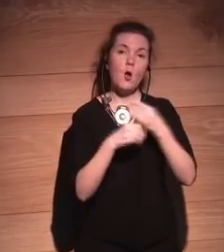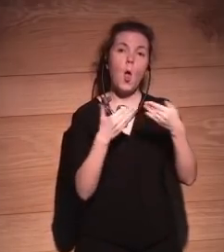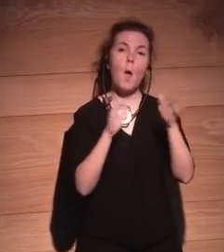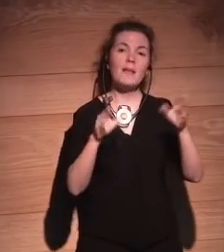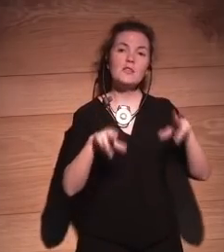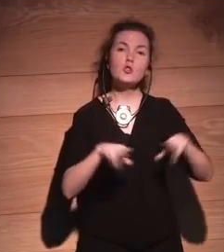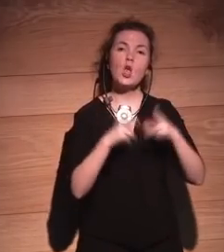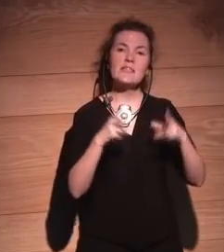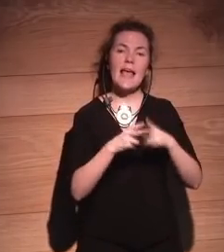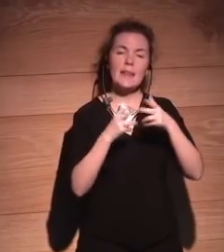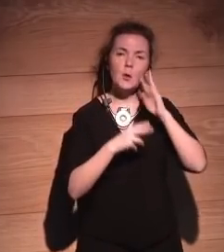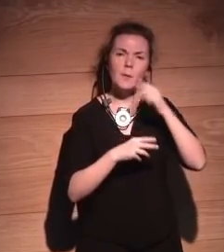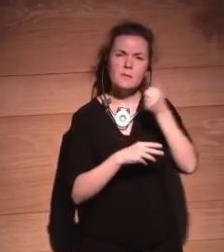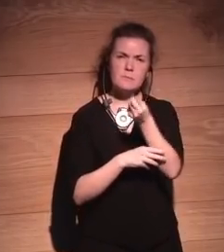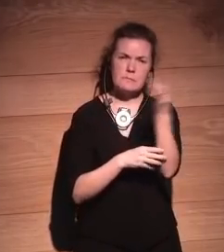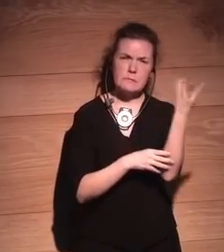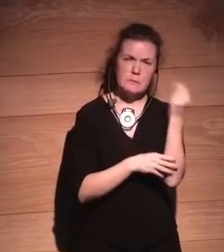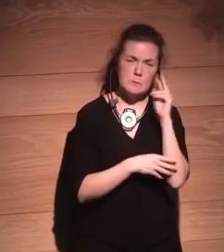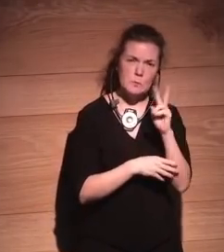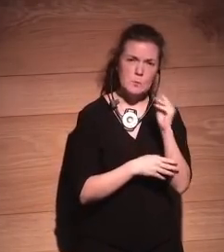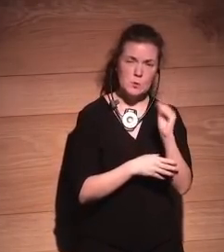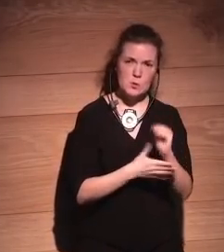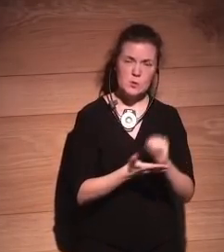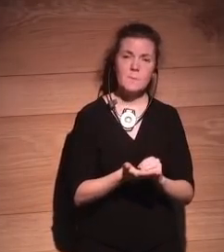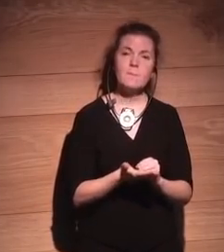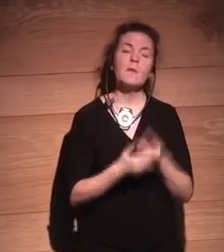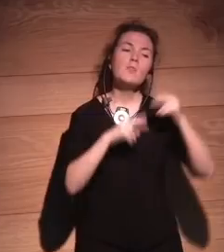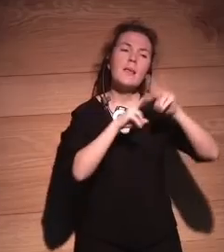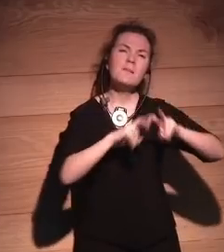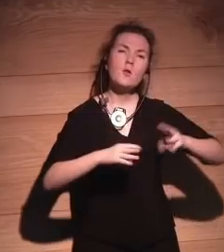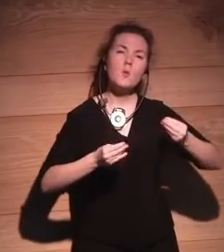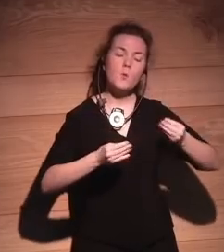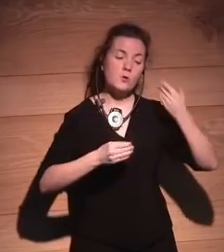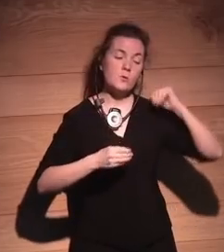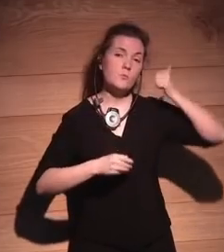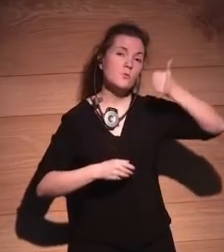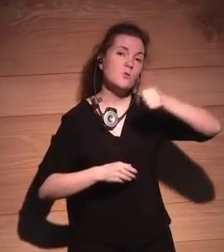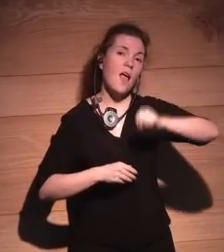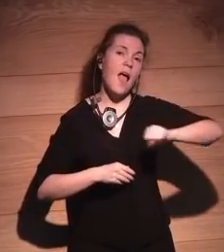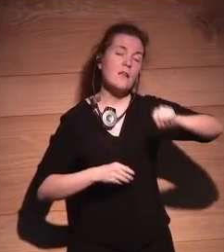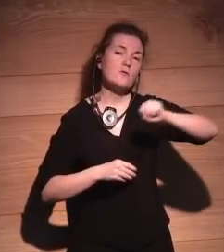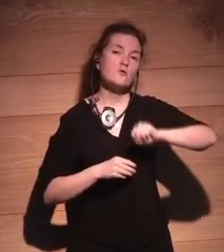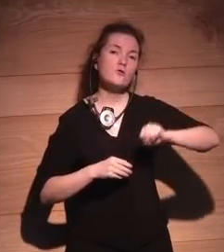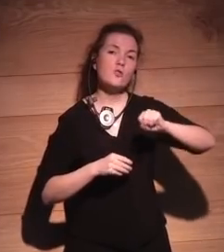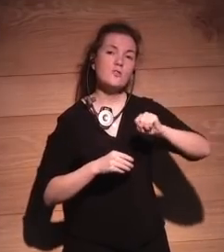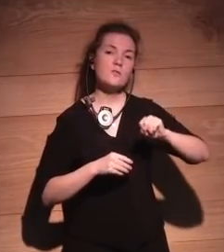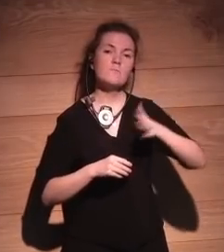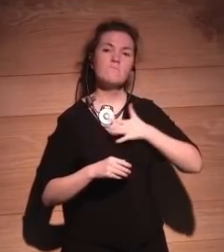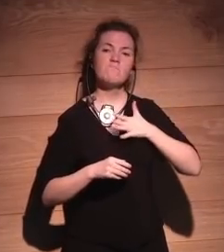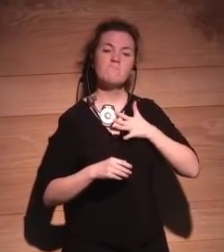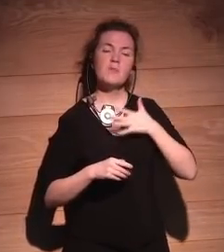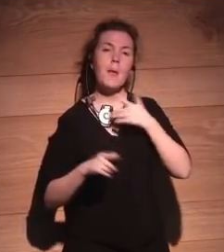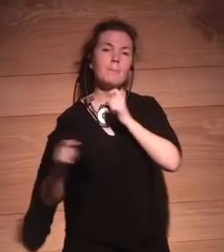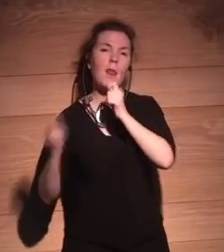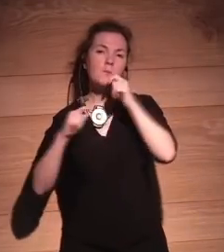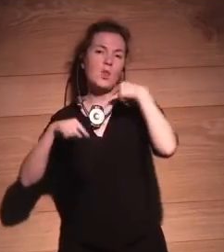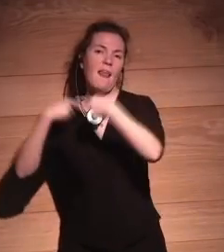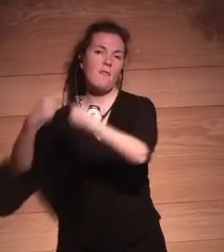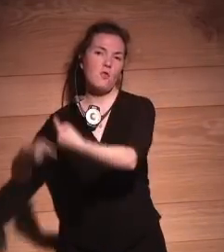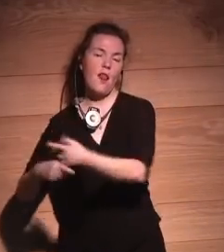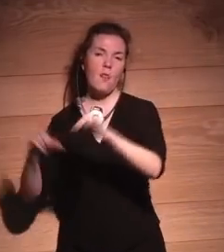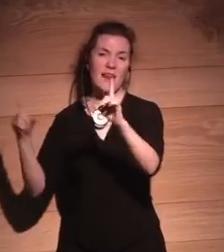donde vemos muchísimos de estos, y claro, es que muchas de esas investigaciones que en los últimos años, que eran territorio de los periódicos tradicionales,